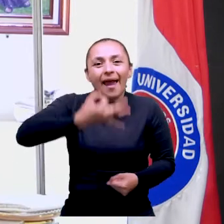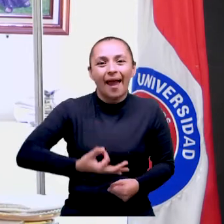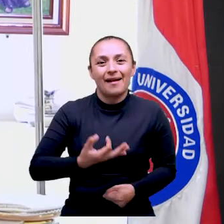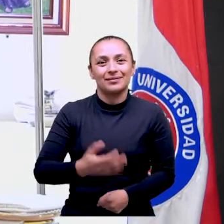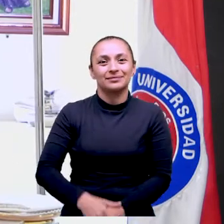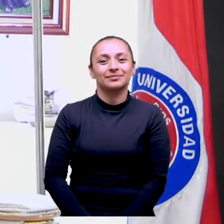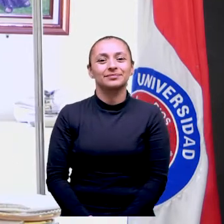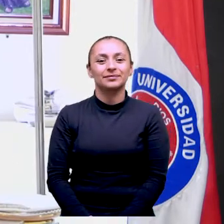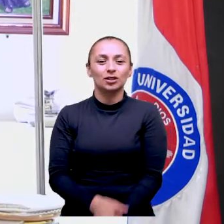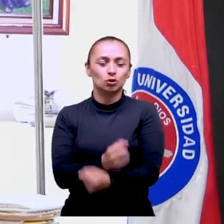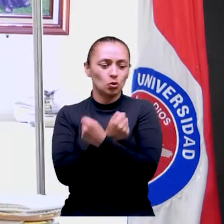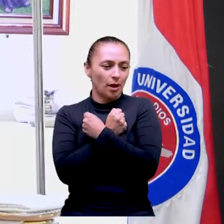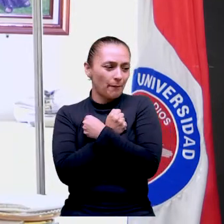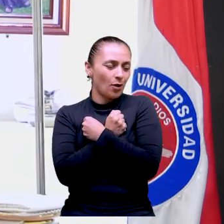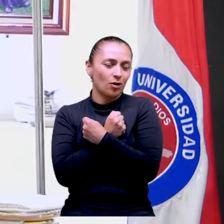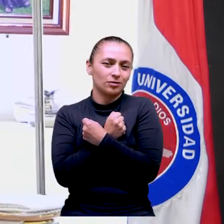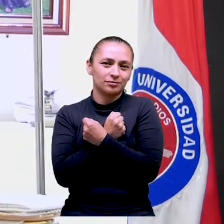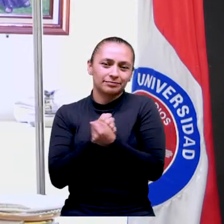verdaderamente